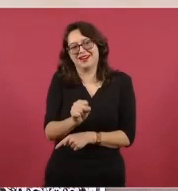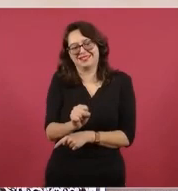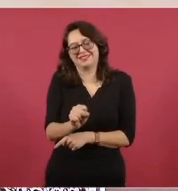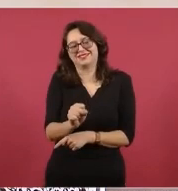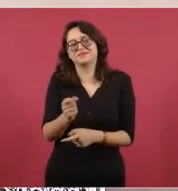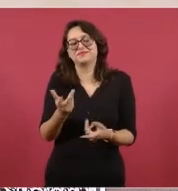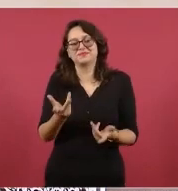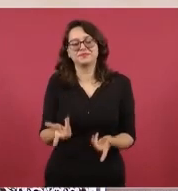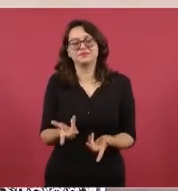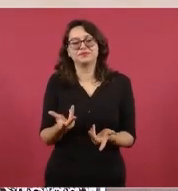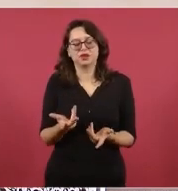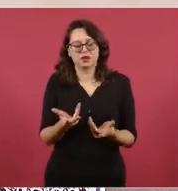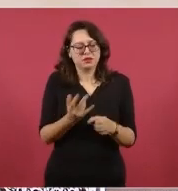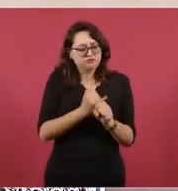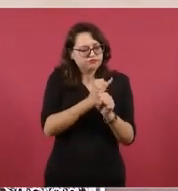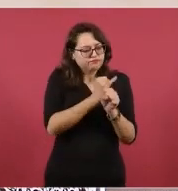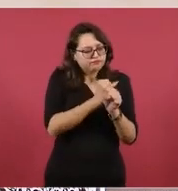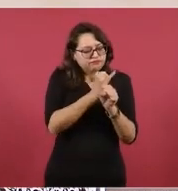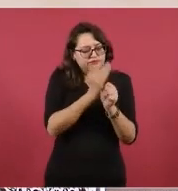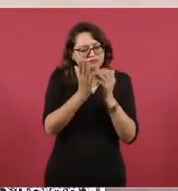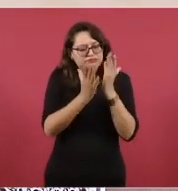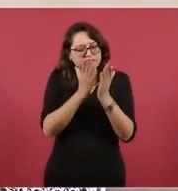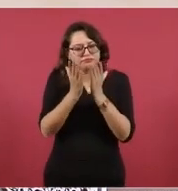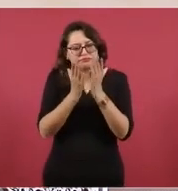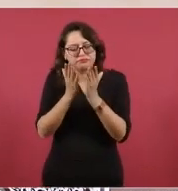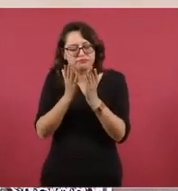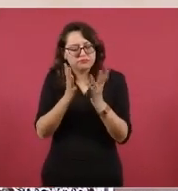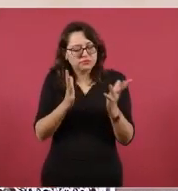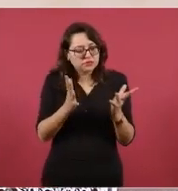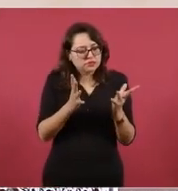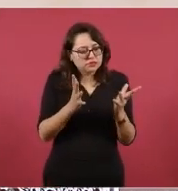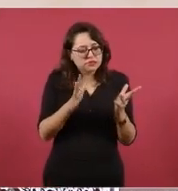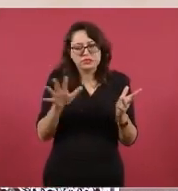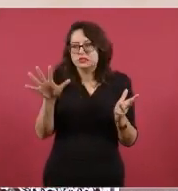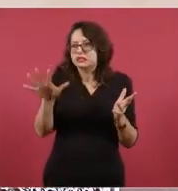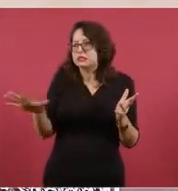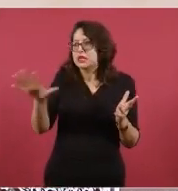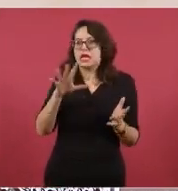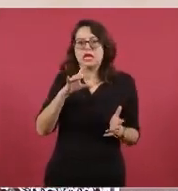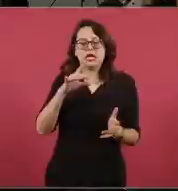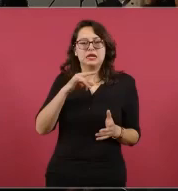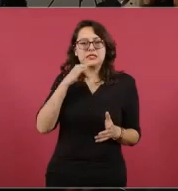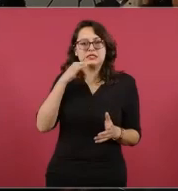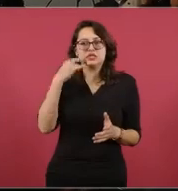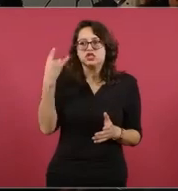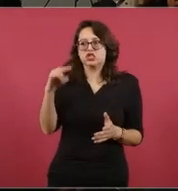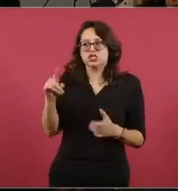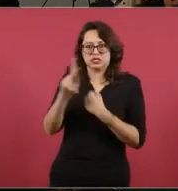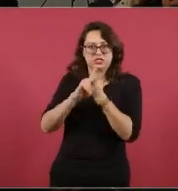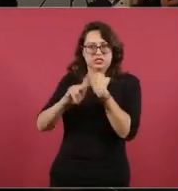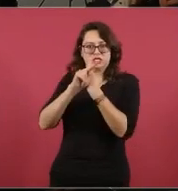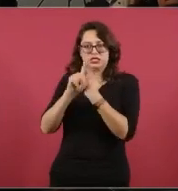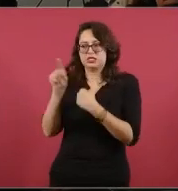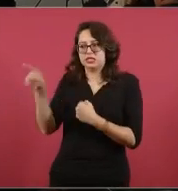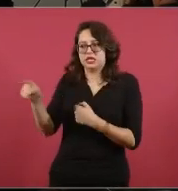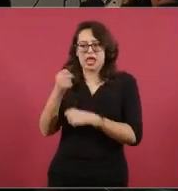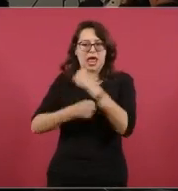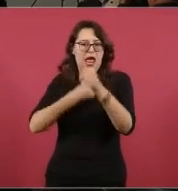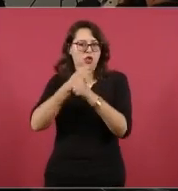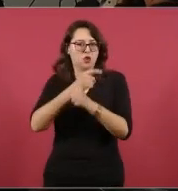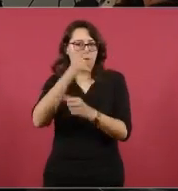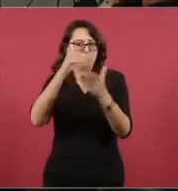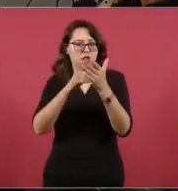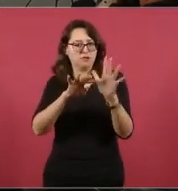analizamos en ese entonces la situación de Chile, estábamos hablando de